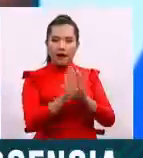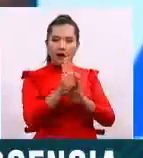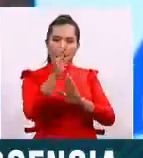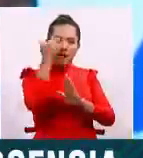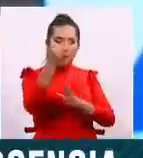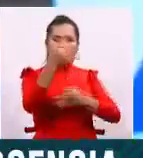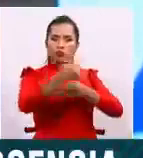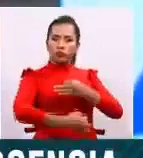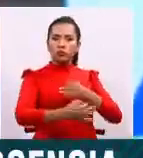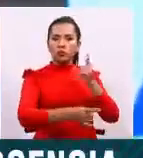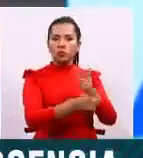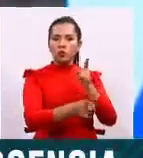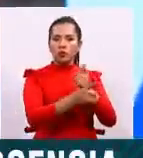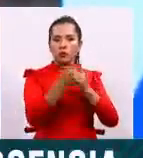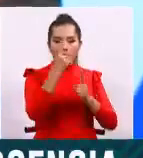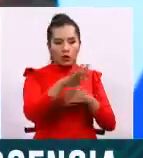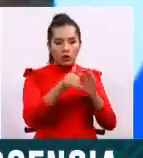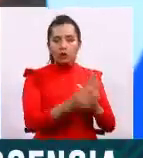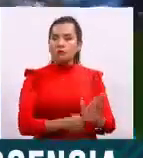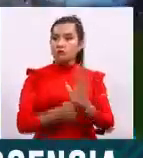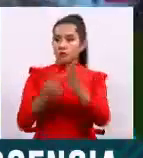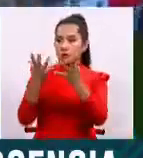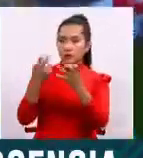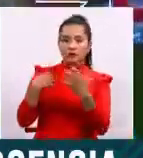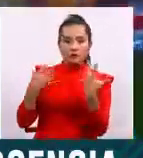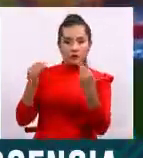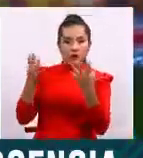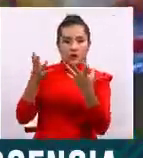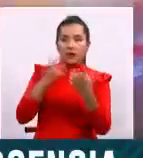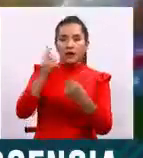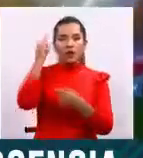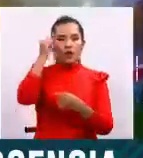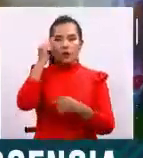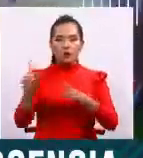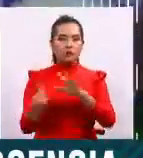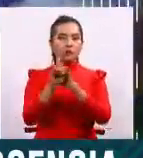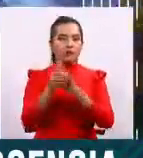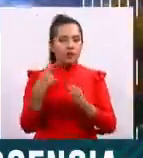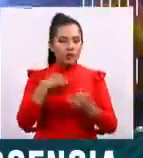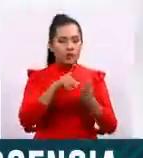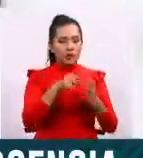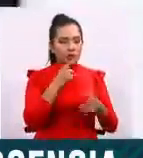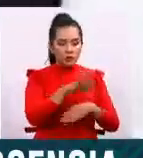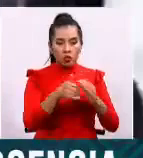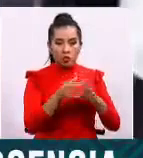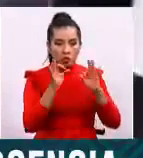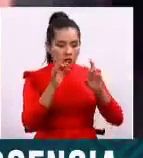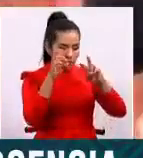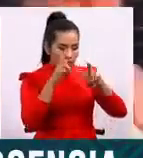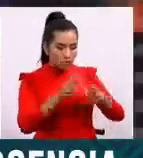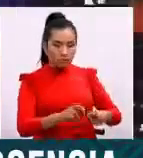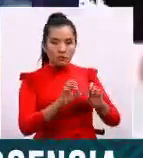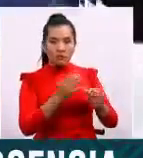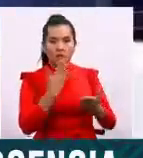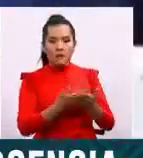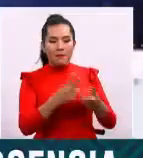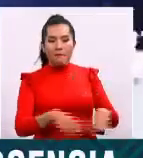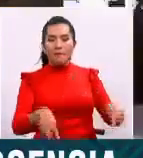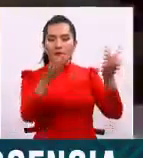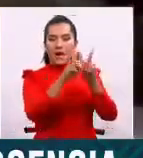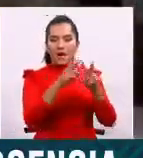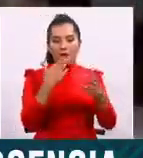para poder presentarnos en las licitaciones que saque el gobierno para la provisión de los productos con alto valor nutricional para las